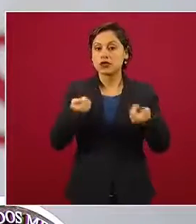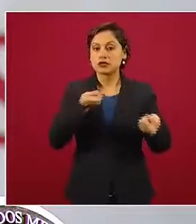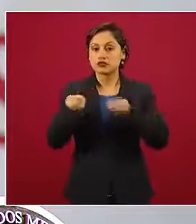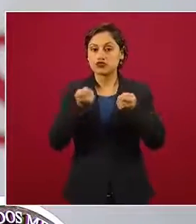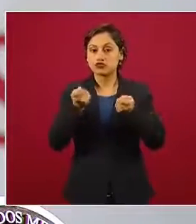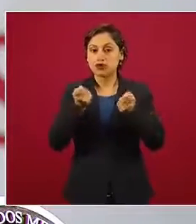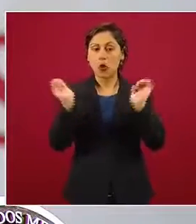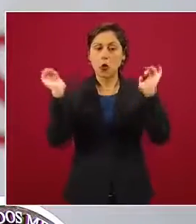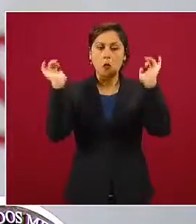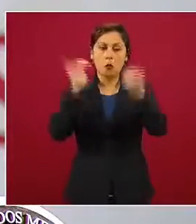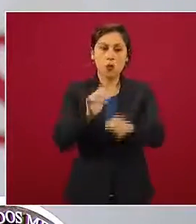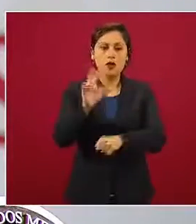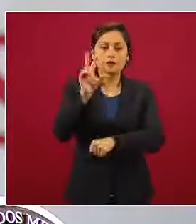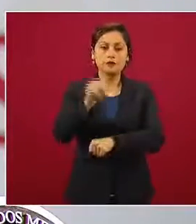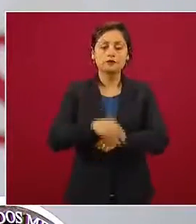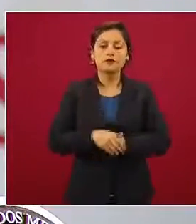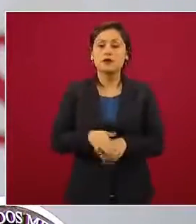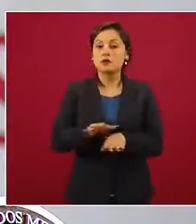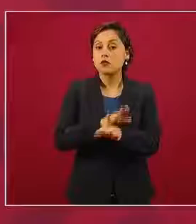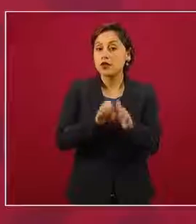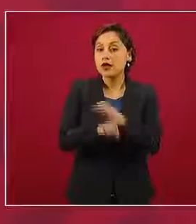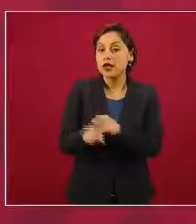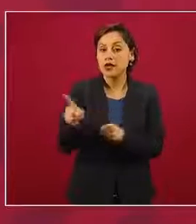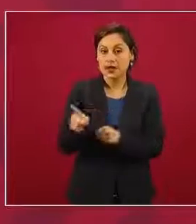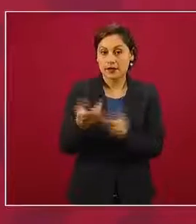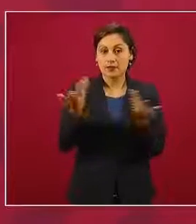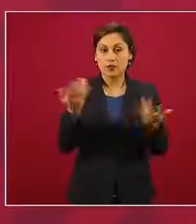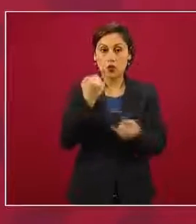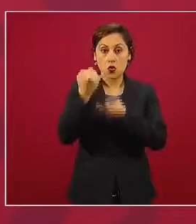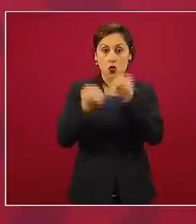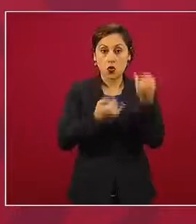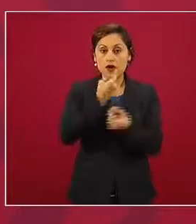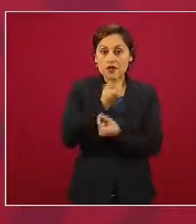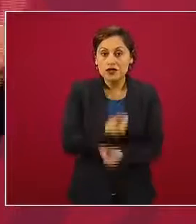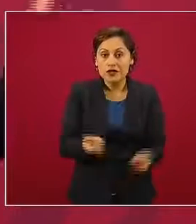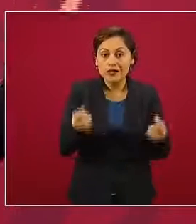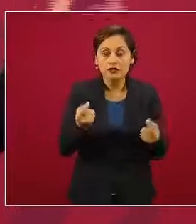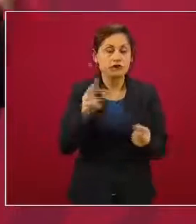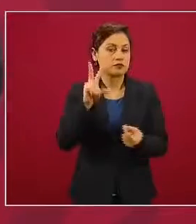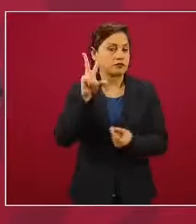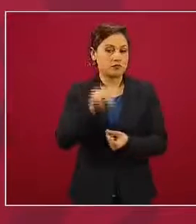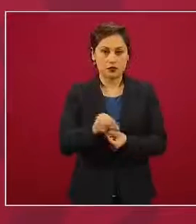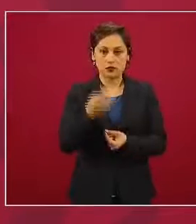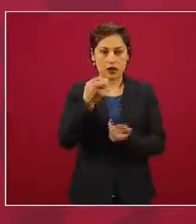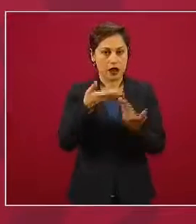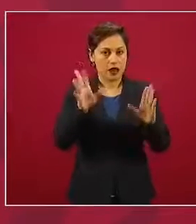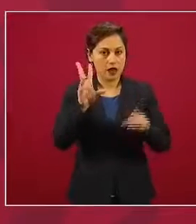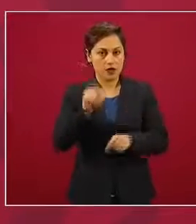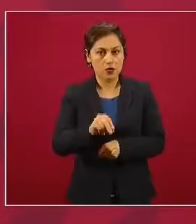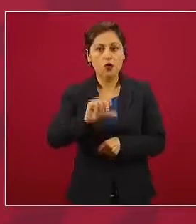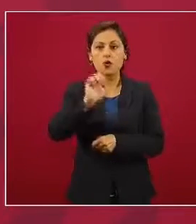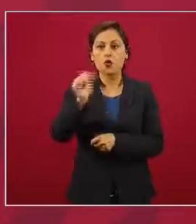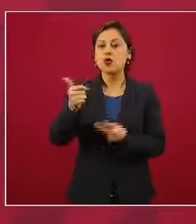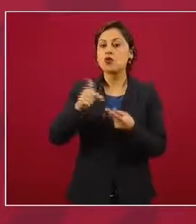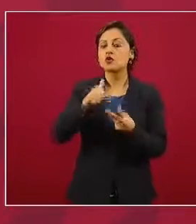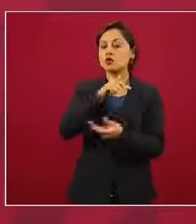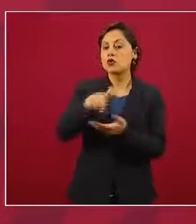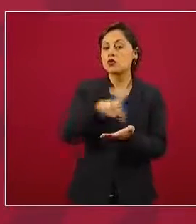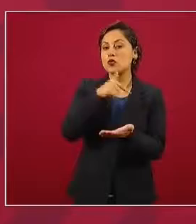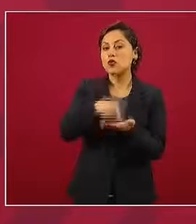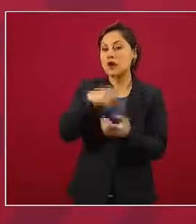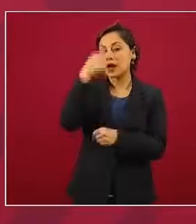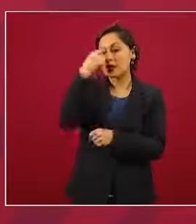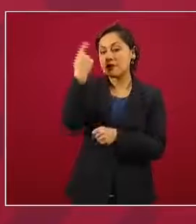implicaría no abrir áreas de juegos infantiles, no abrir para sitios de congregación en los parques o